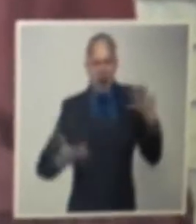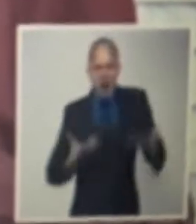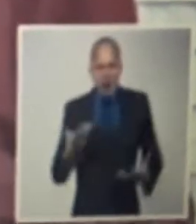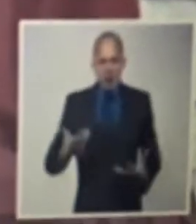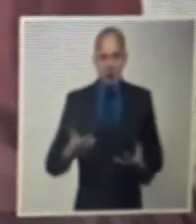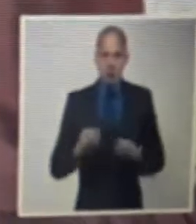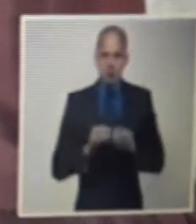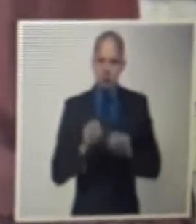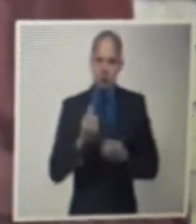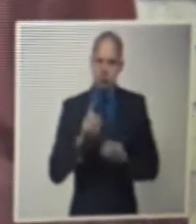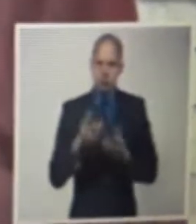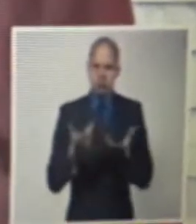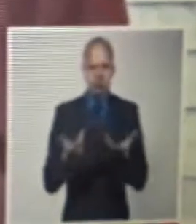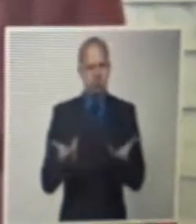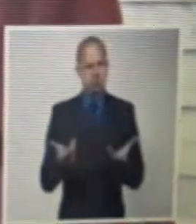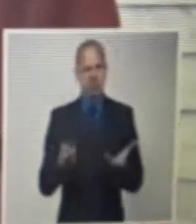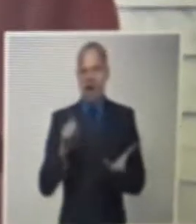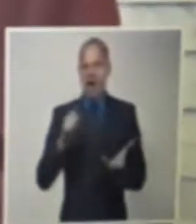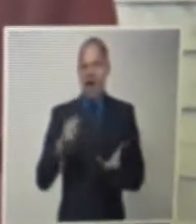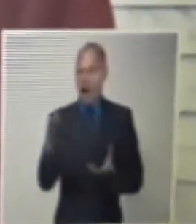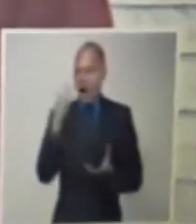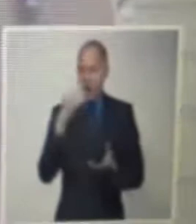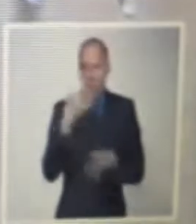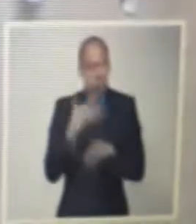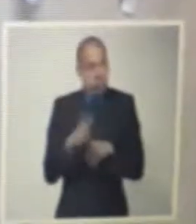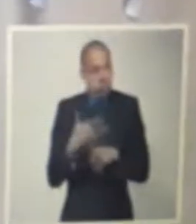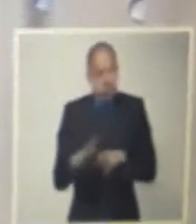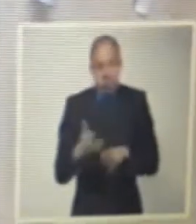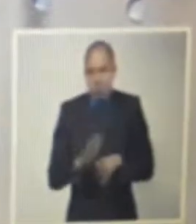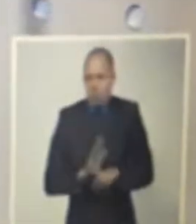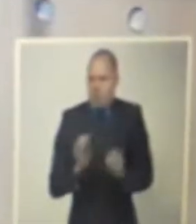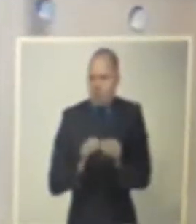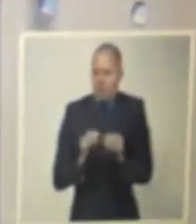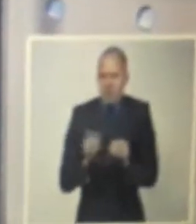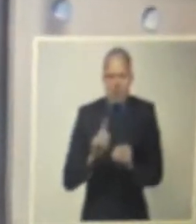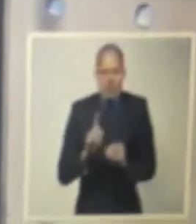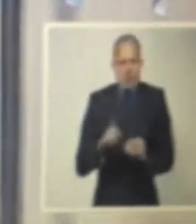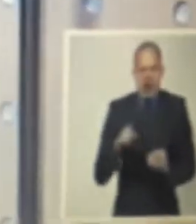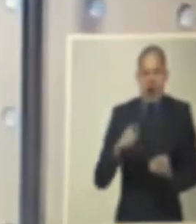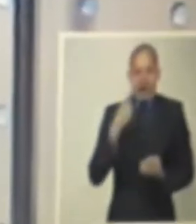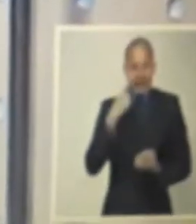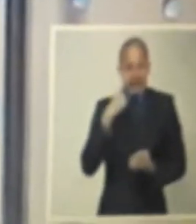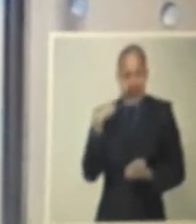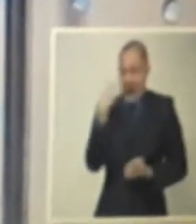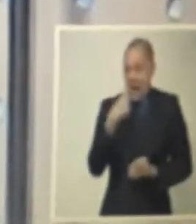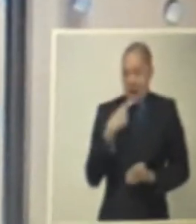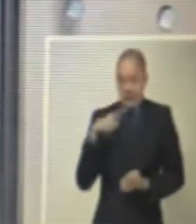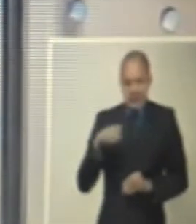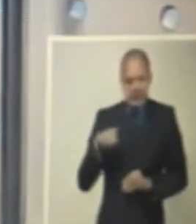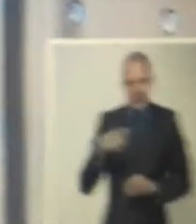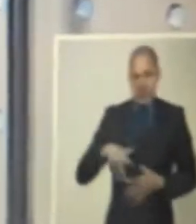diciendo cosas realmente muy desagradables, en una actitud que claramente desafía cualquier orden.